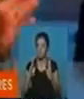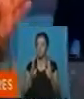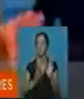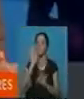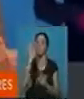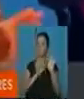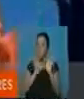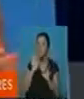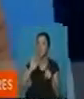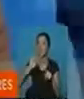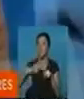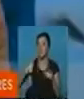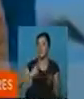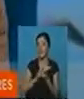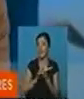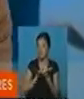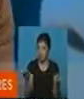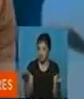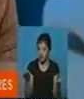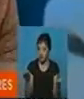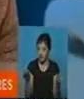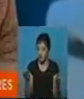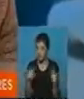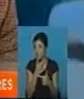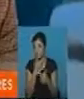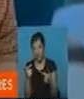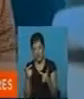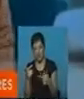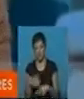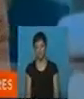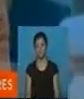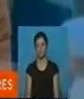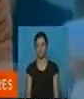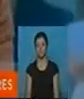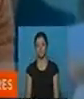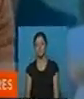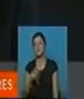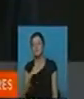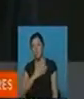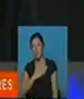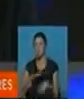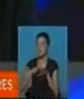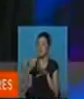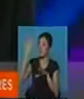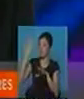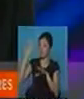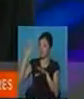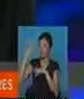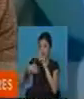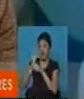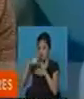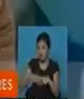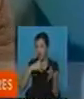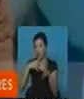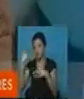propuesta política, social, pero creo que esta serie de hechos por lo menos va a hacer que el tema, insisto, sea un